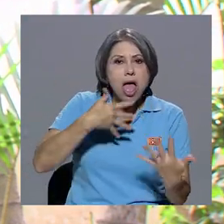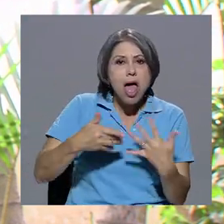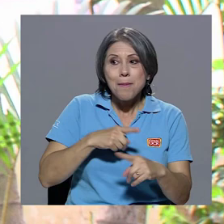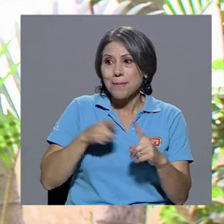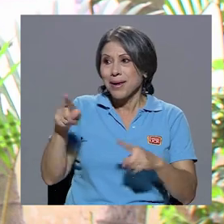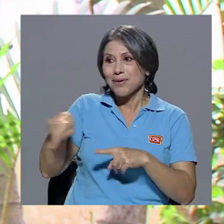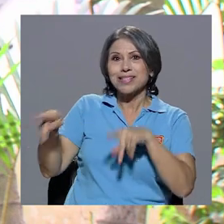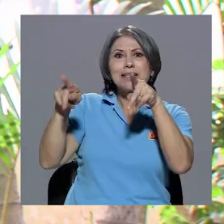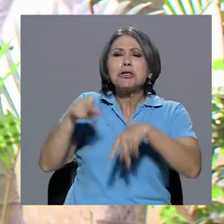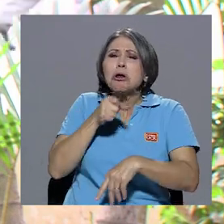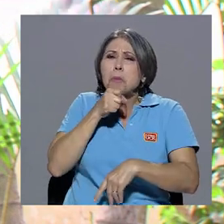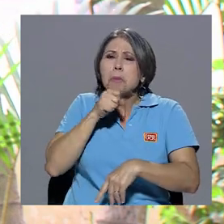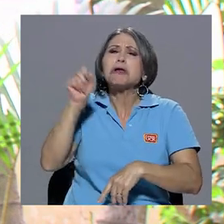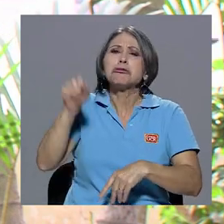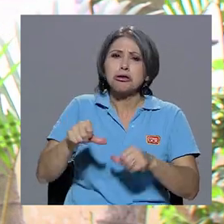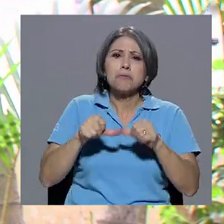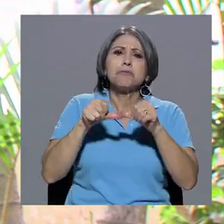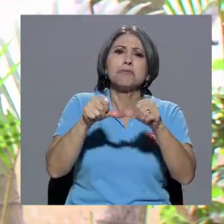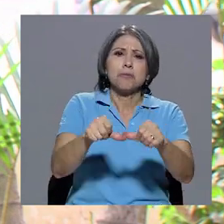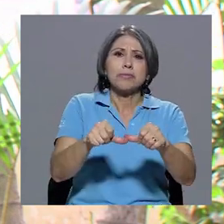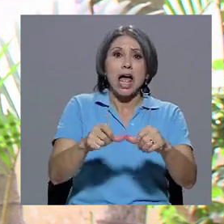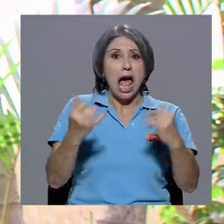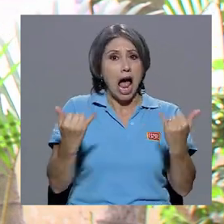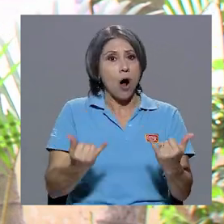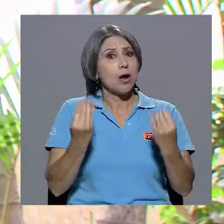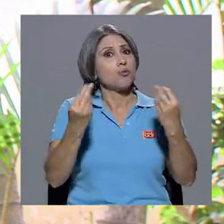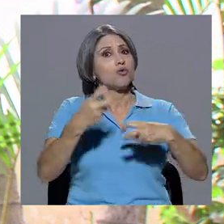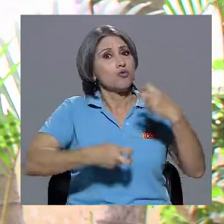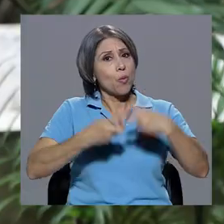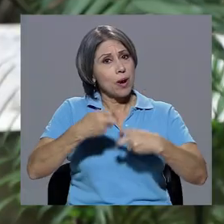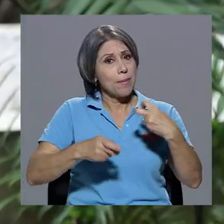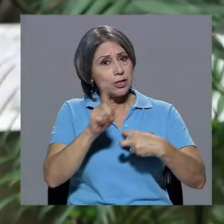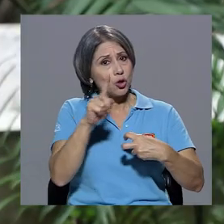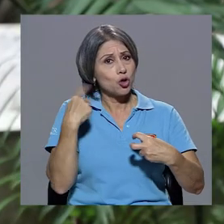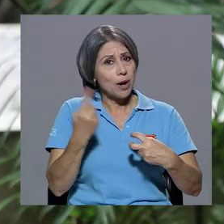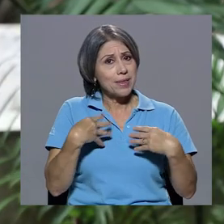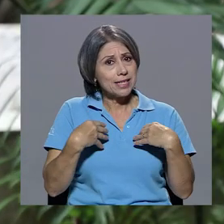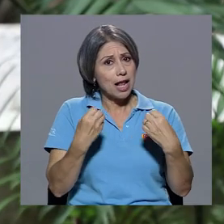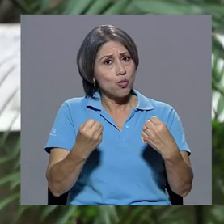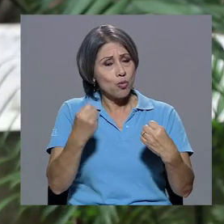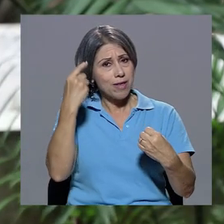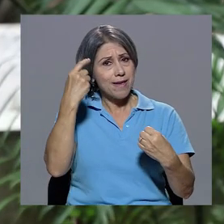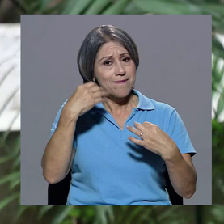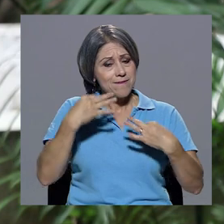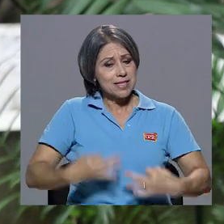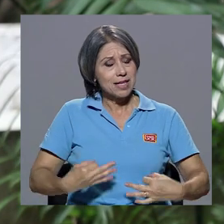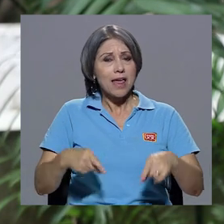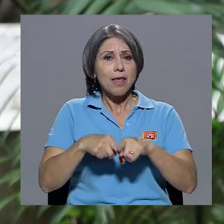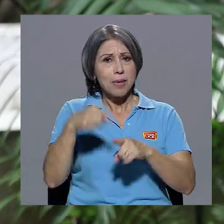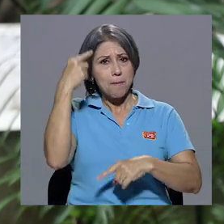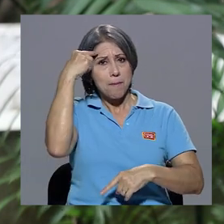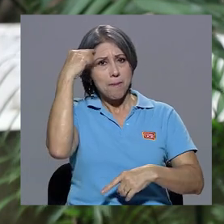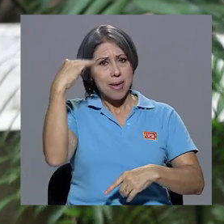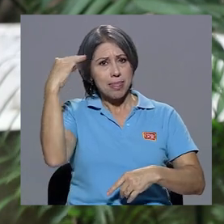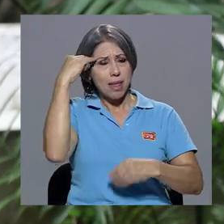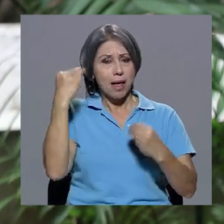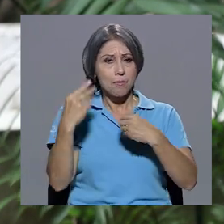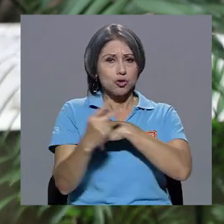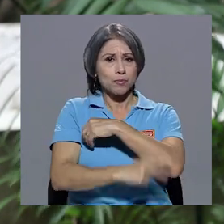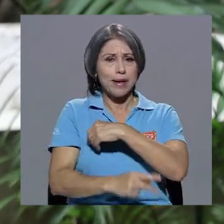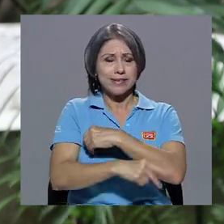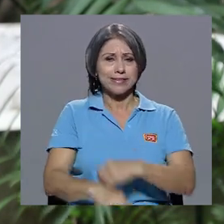centenarios conservan muy bien, y eso está dando muchos problemas, no solamente de salud física, sino principalmente salud mental en muchos países. Uh-huh. Y